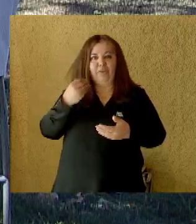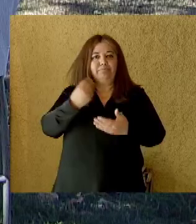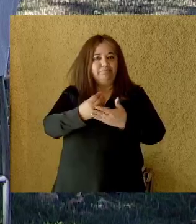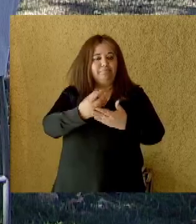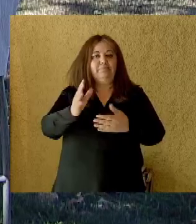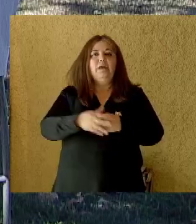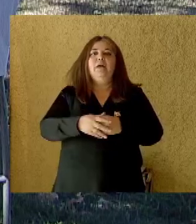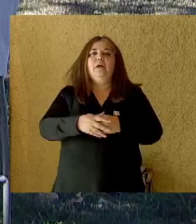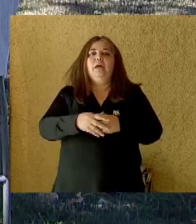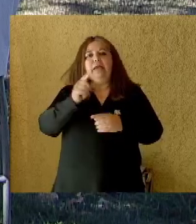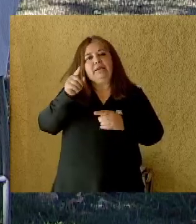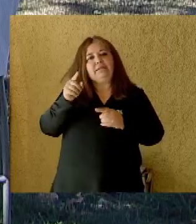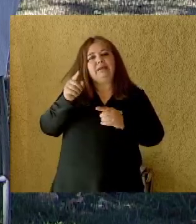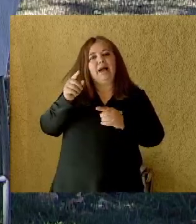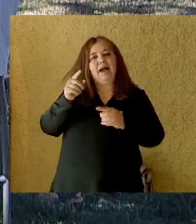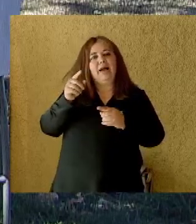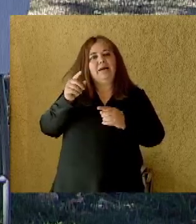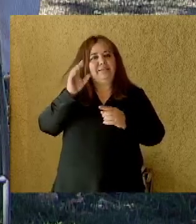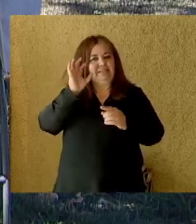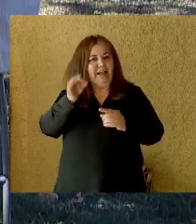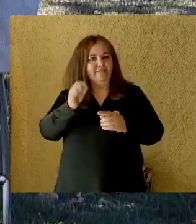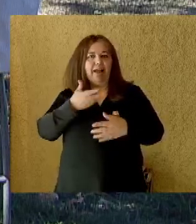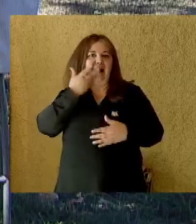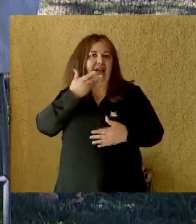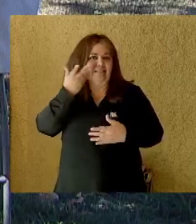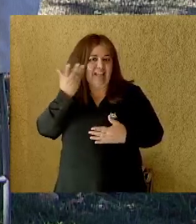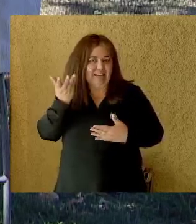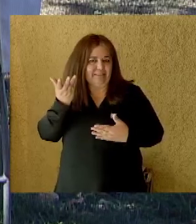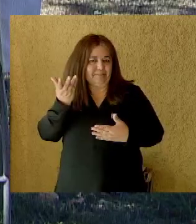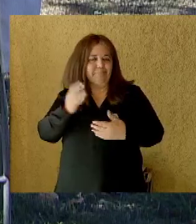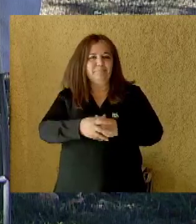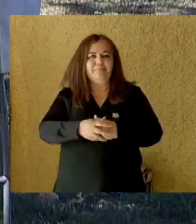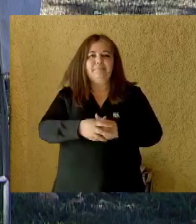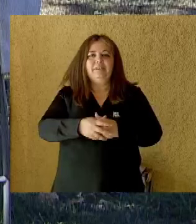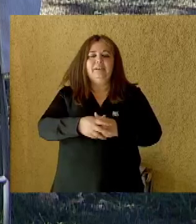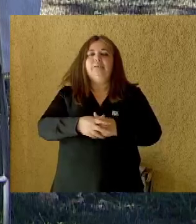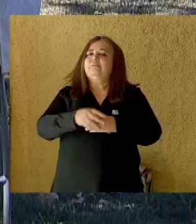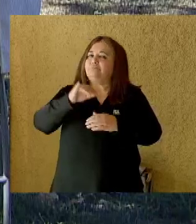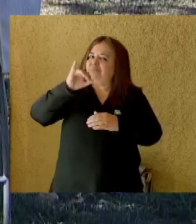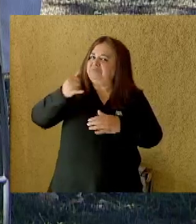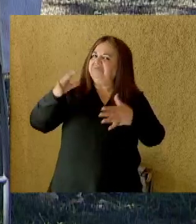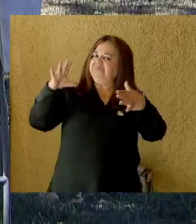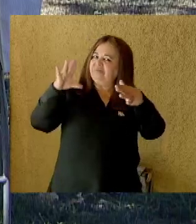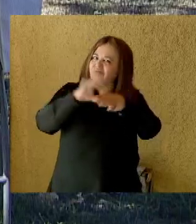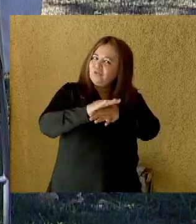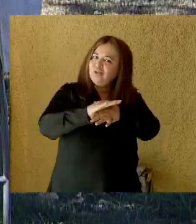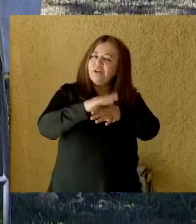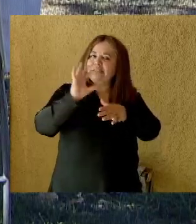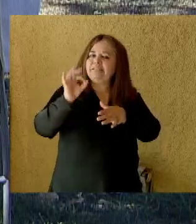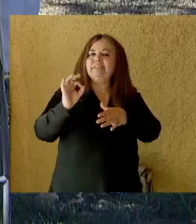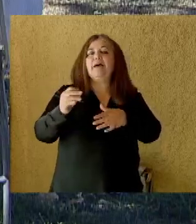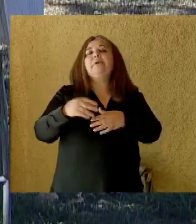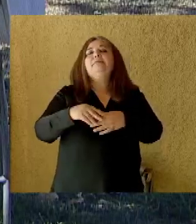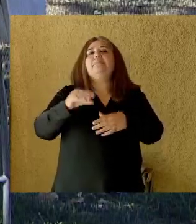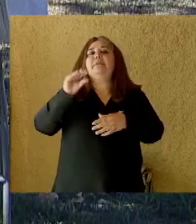y talentos que tiene, como por ejemplo el del canto, ¿no? Sí, exactamente. Bueno, Mayra, la reina representante justamente del departamento